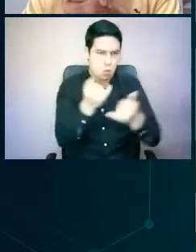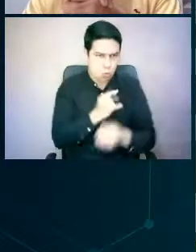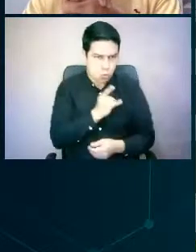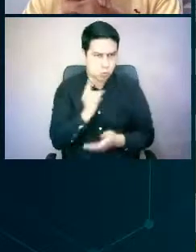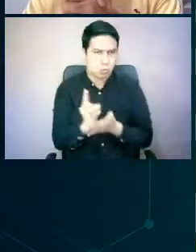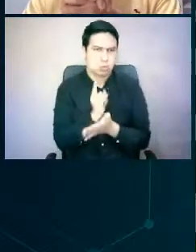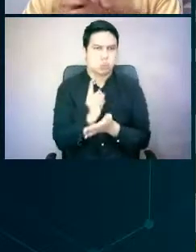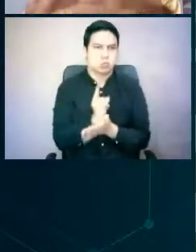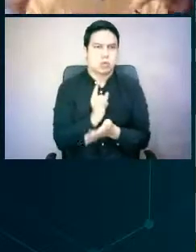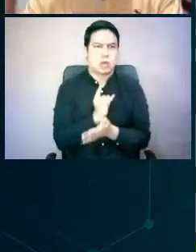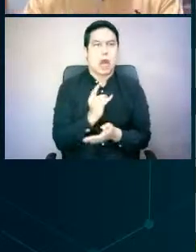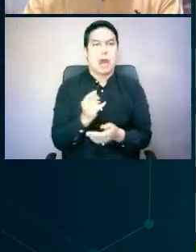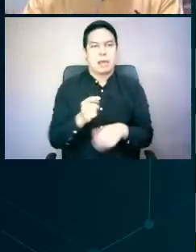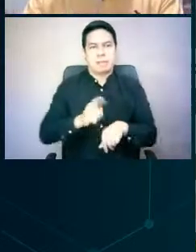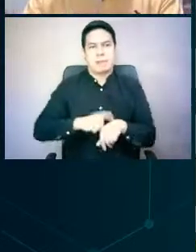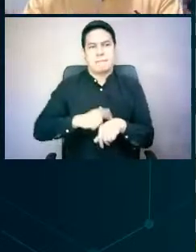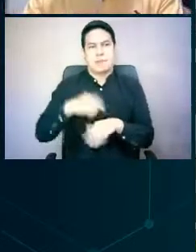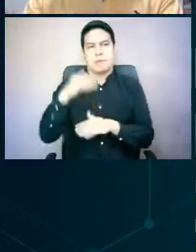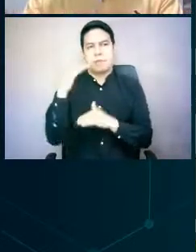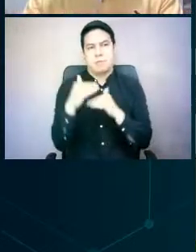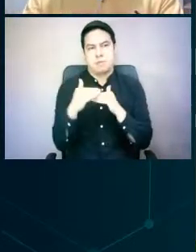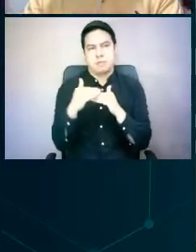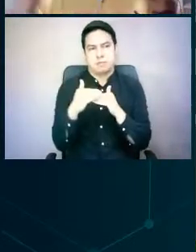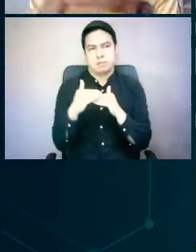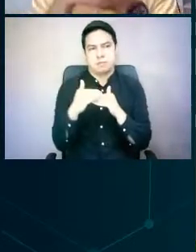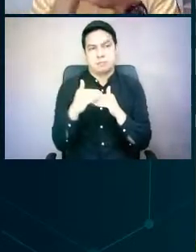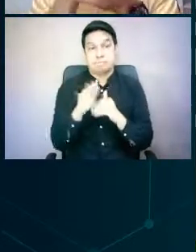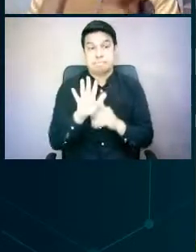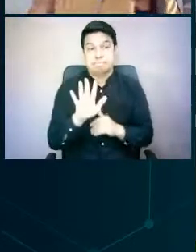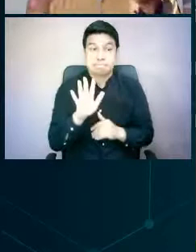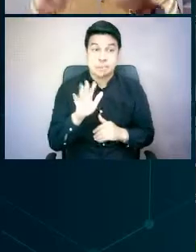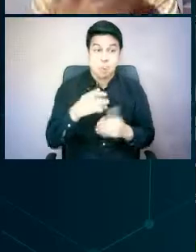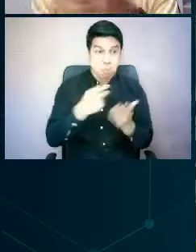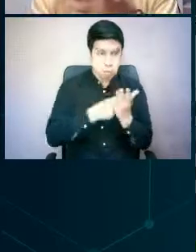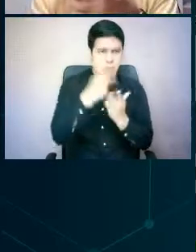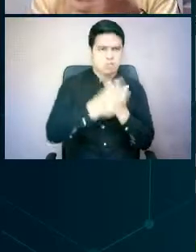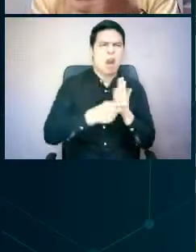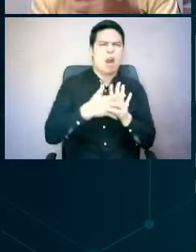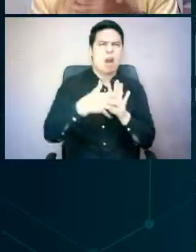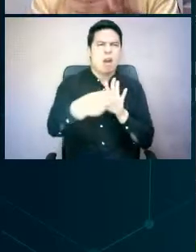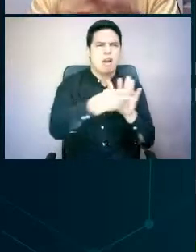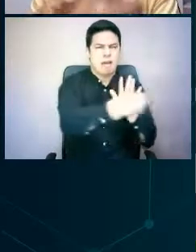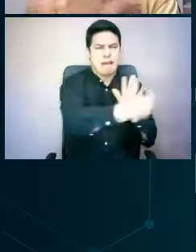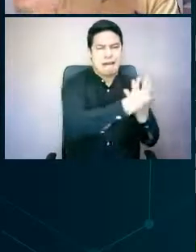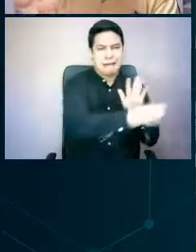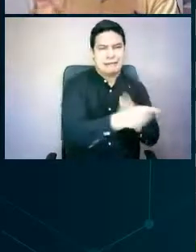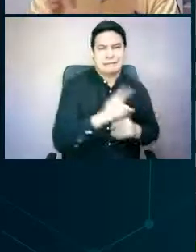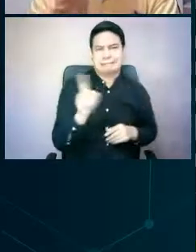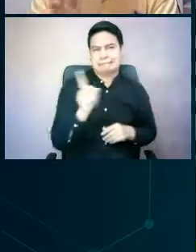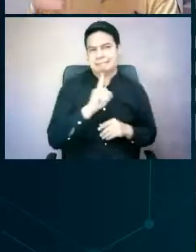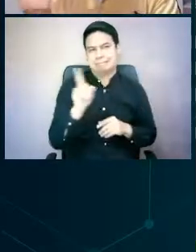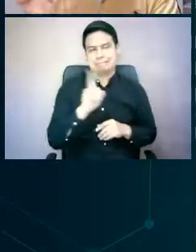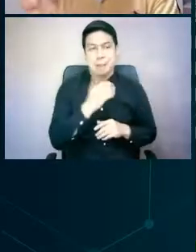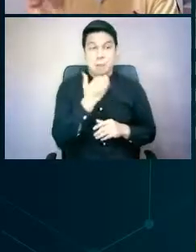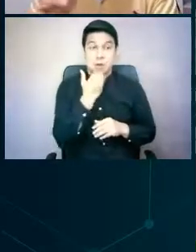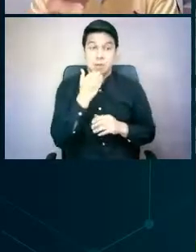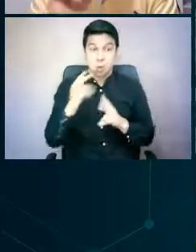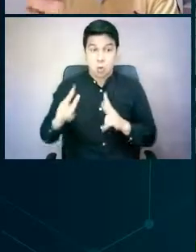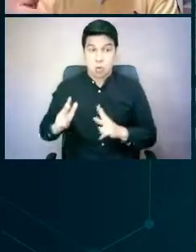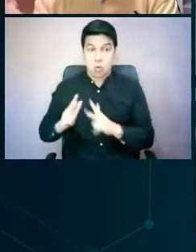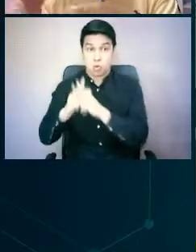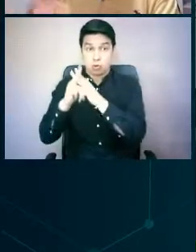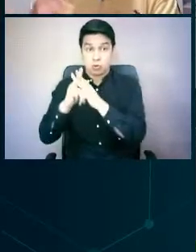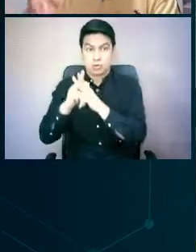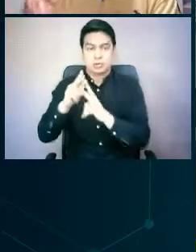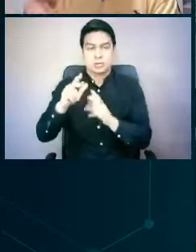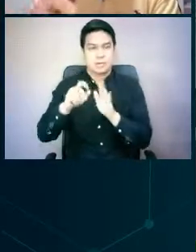misma forma en proyectos donde su alcance tiene muchas otras actividades, como es el caso de los que acabamos de ver, las modernizaciones de las subestaciones Santa Fe de